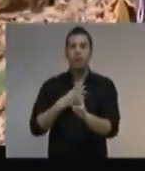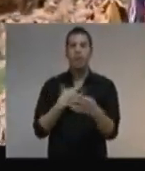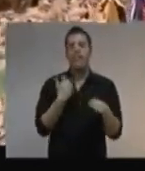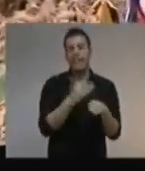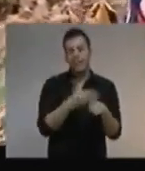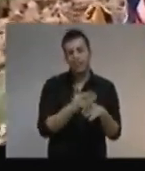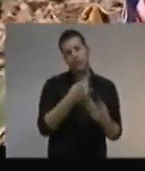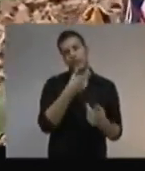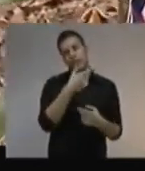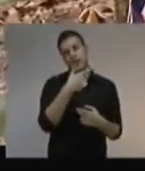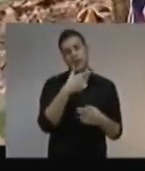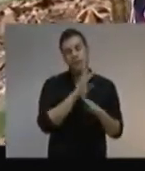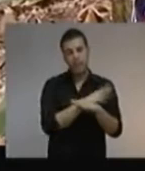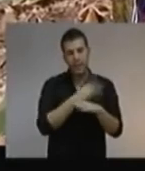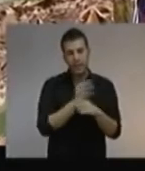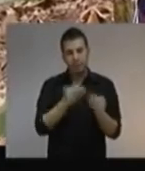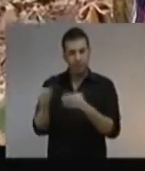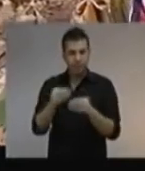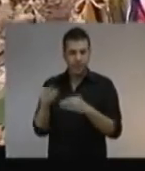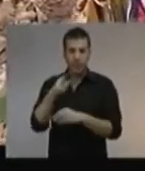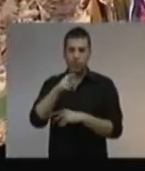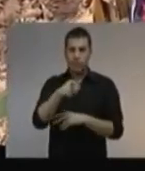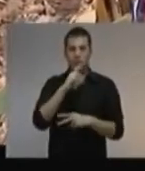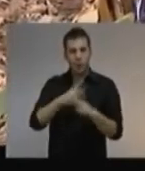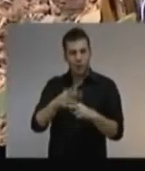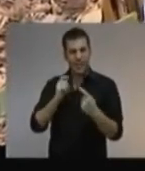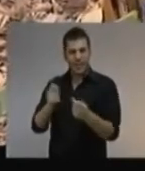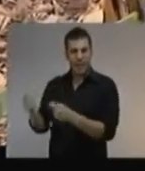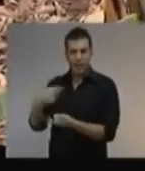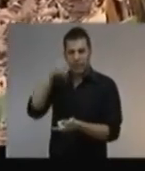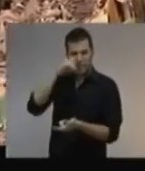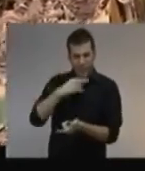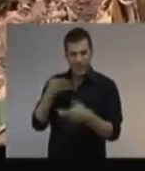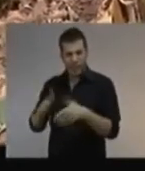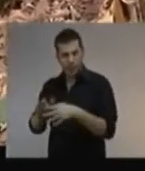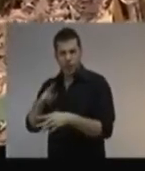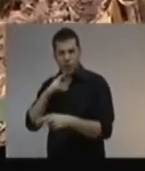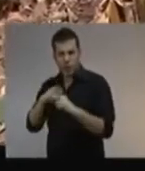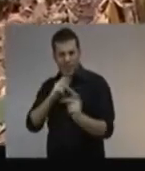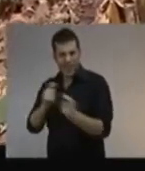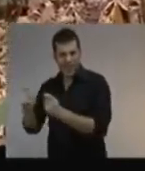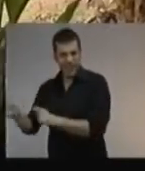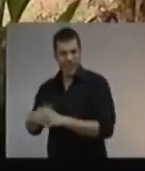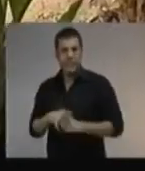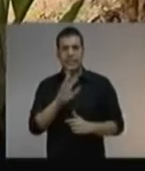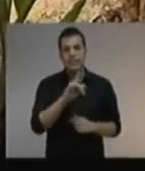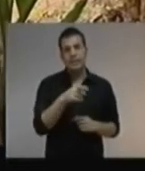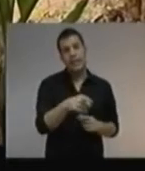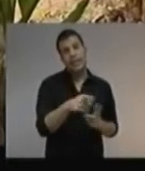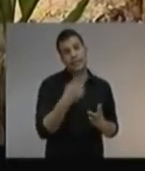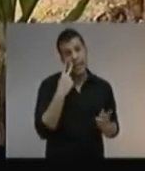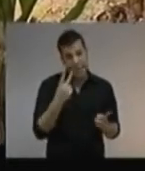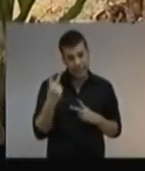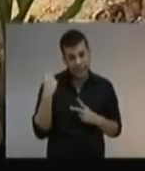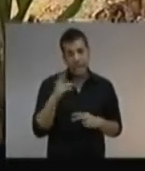hijos, padres, bisabuelos, dependiendo de dónde van saliendo. Coméntame, en esta planta, por ejemplo, ¿cuál sería el padre, cuál sería el hijo? En esta planta, esta sería la